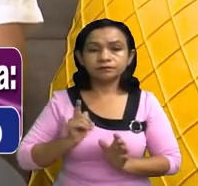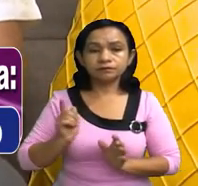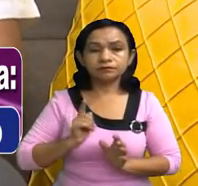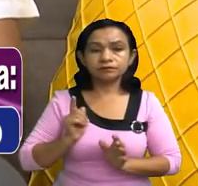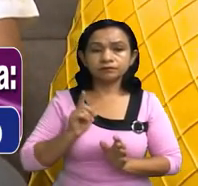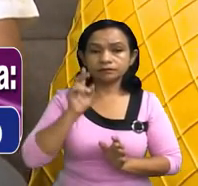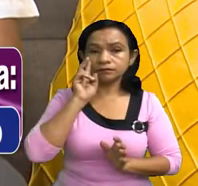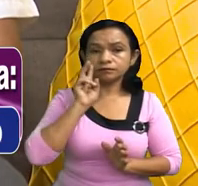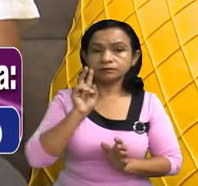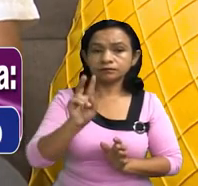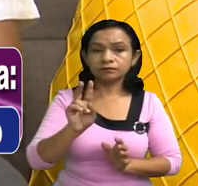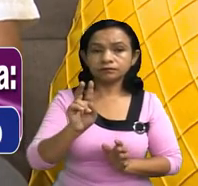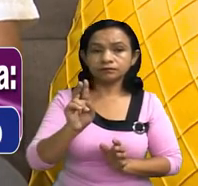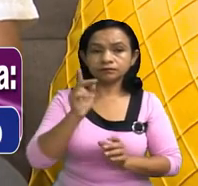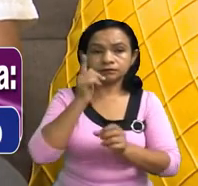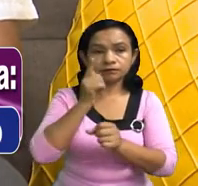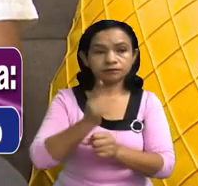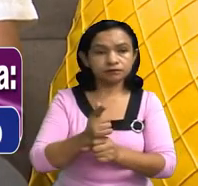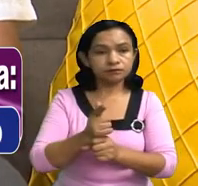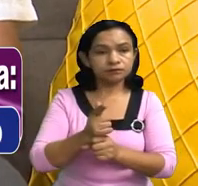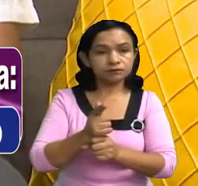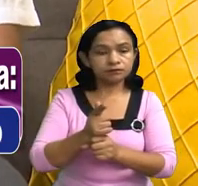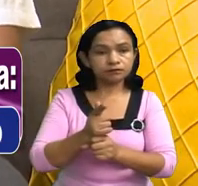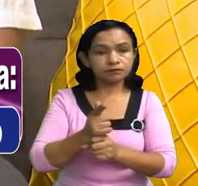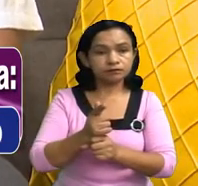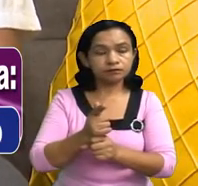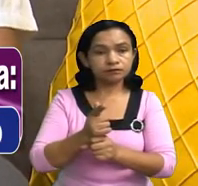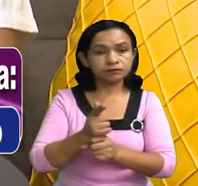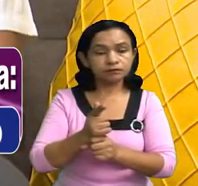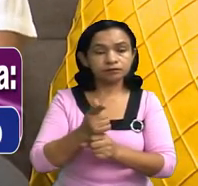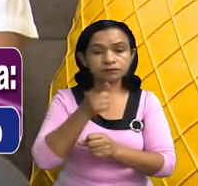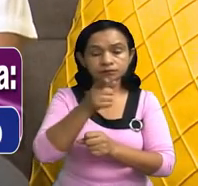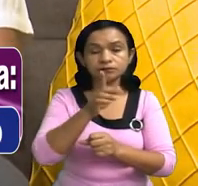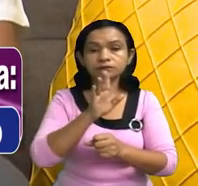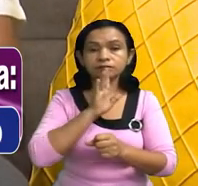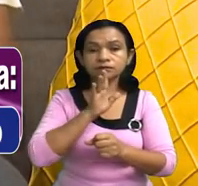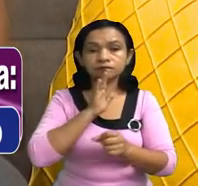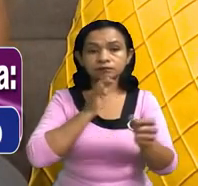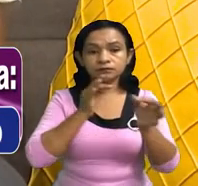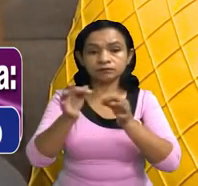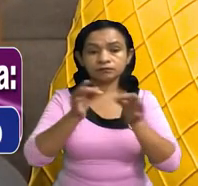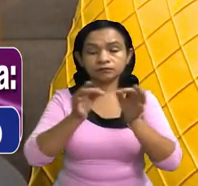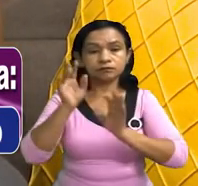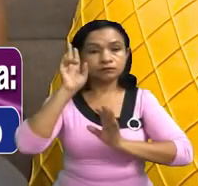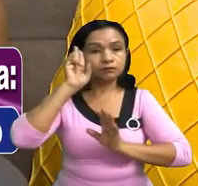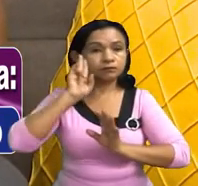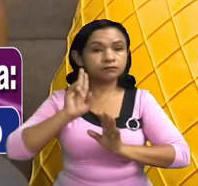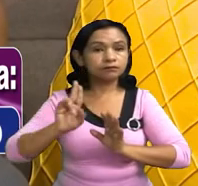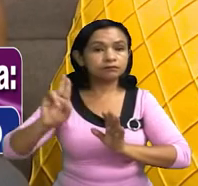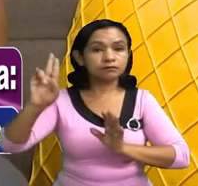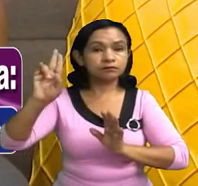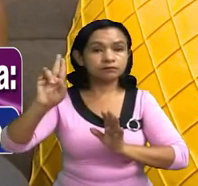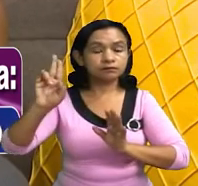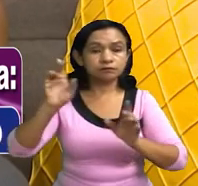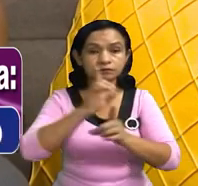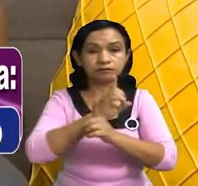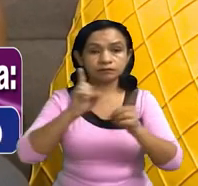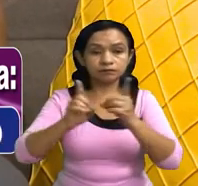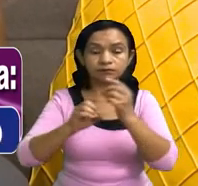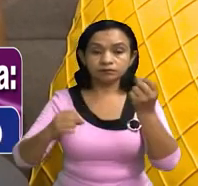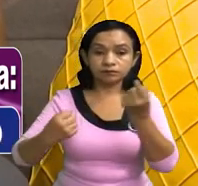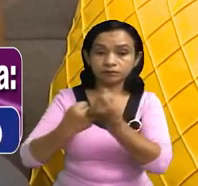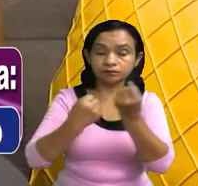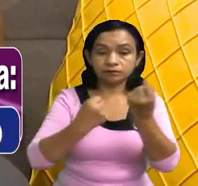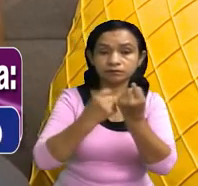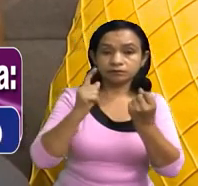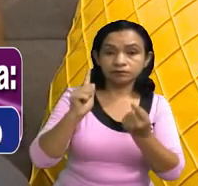pantalla ya listo un video que precisamente recoge esa proclama de la que usted menciona, un recorrido por las universidades. Debemos decirlo, apoyo masivo de